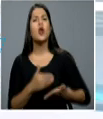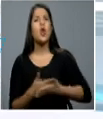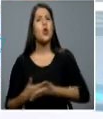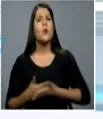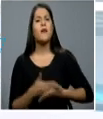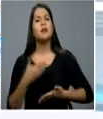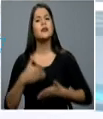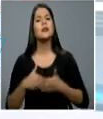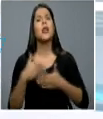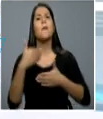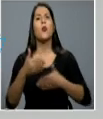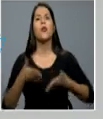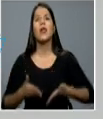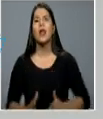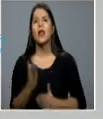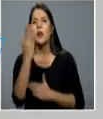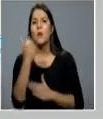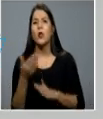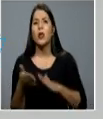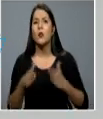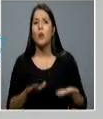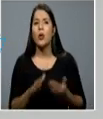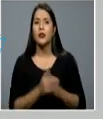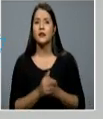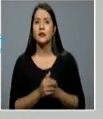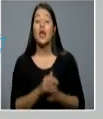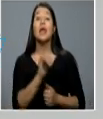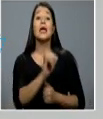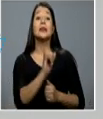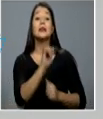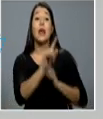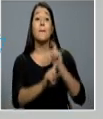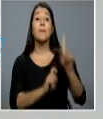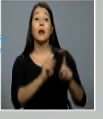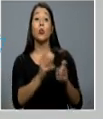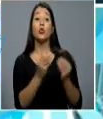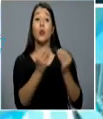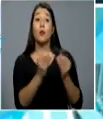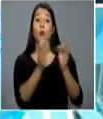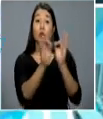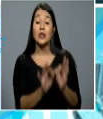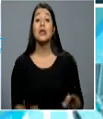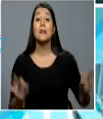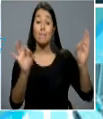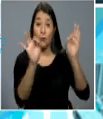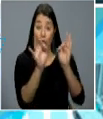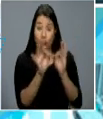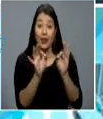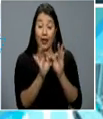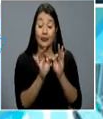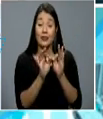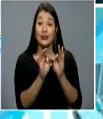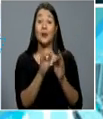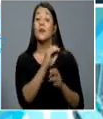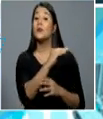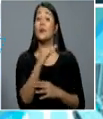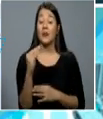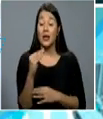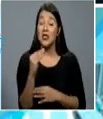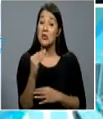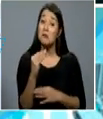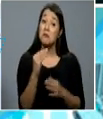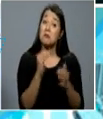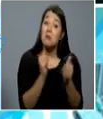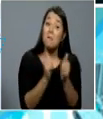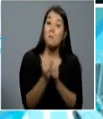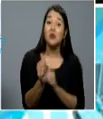nacer? Naturalmente es una pregunta muy importante y la gran mayoría de estos fallecimientos, nuevamente reiteramos que pueden